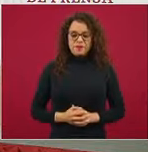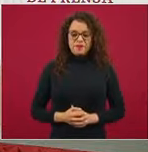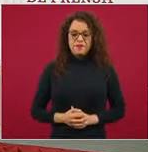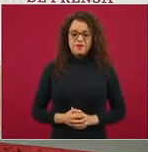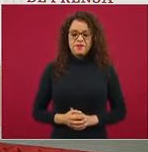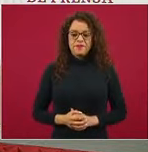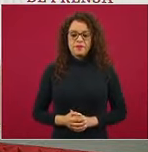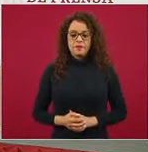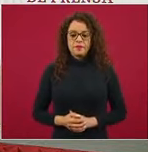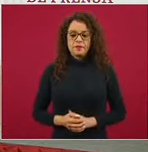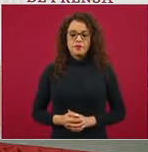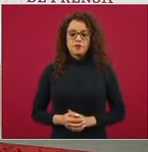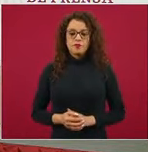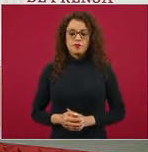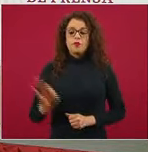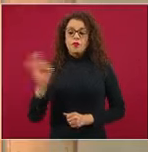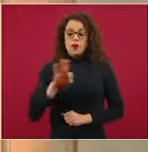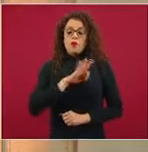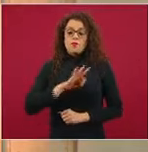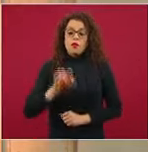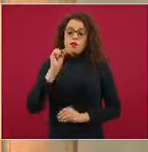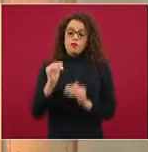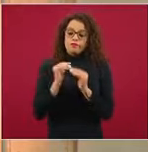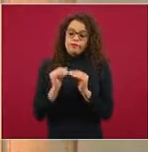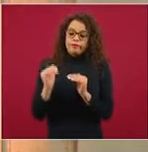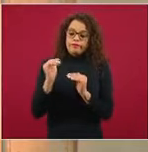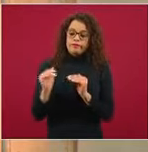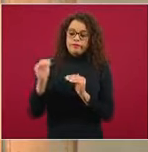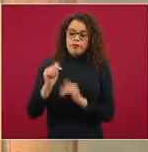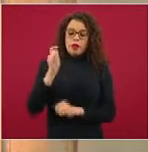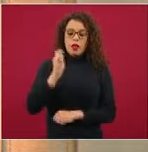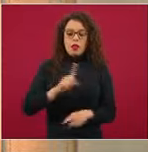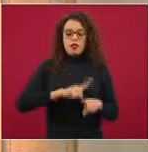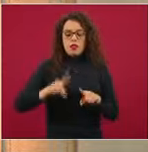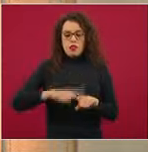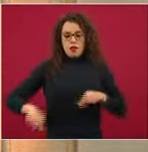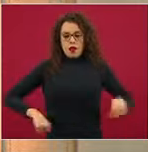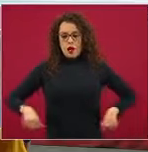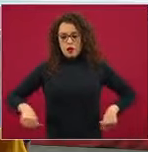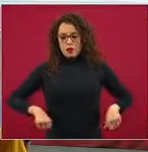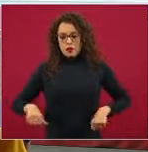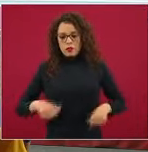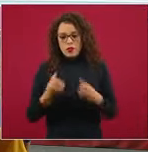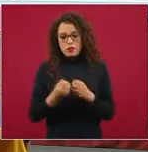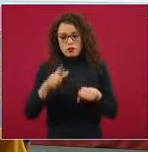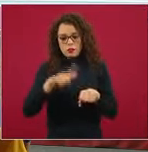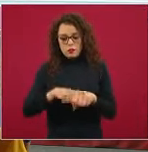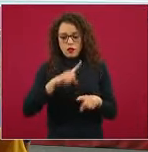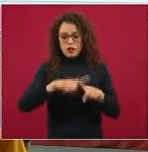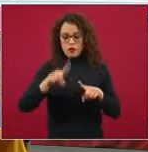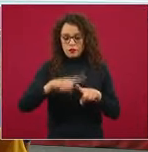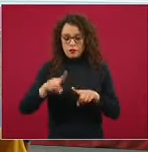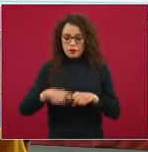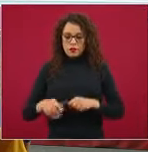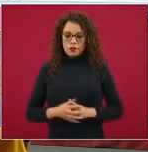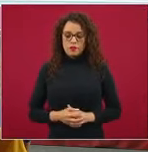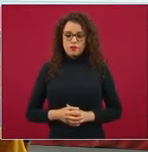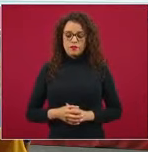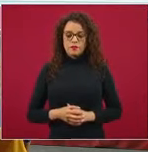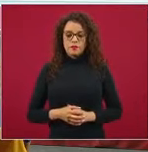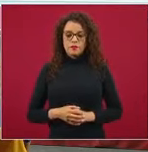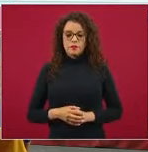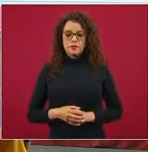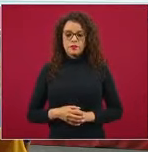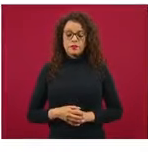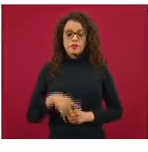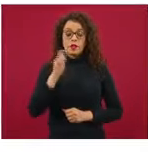permitirse o en su momento incrementarse un poco el aforo y las actividades sociales y en los espacios públicos en aquellas que están en